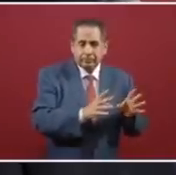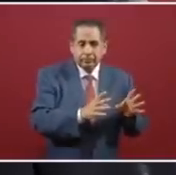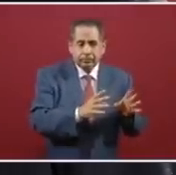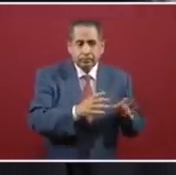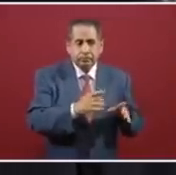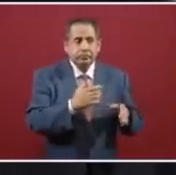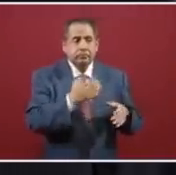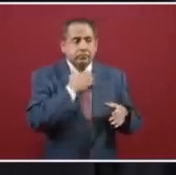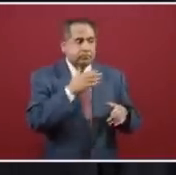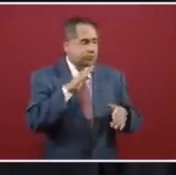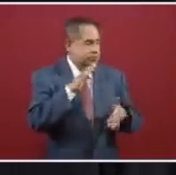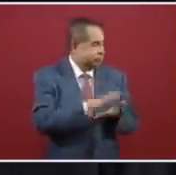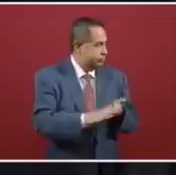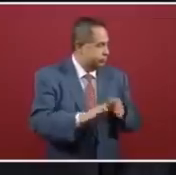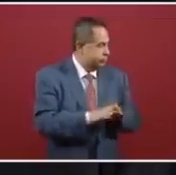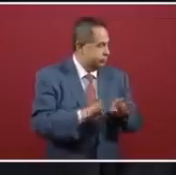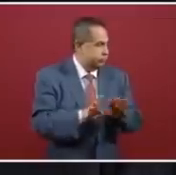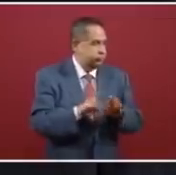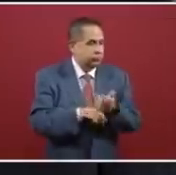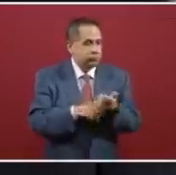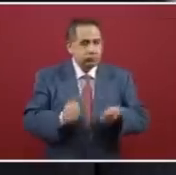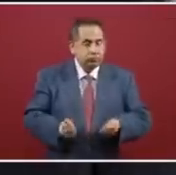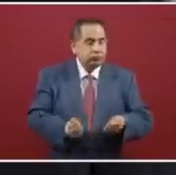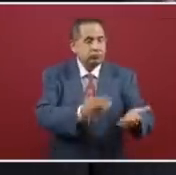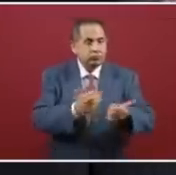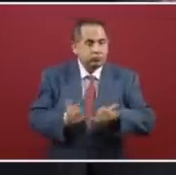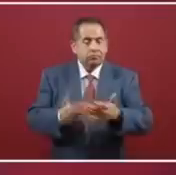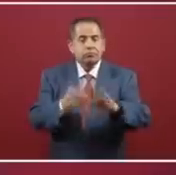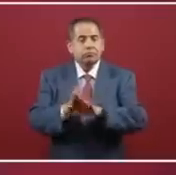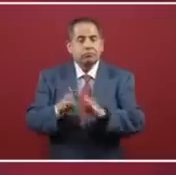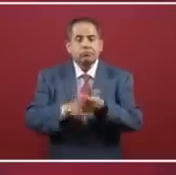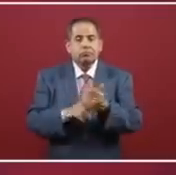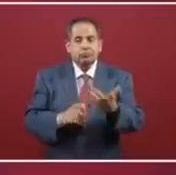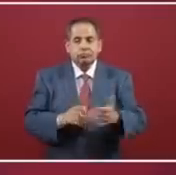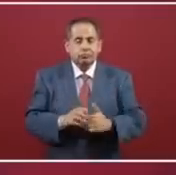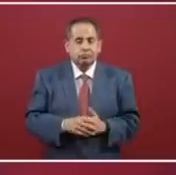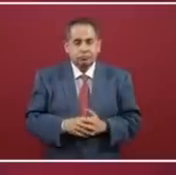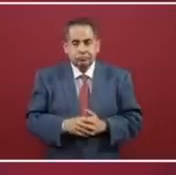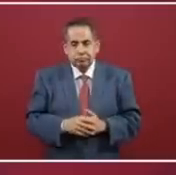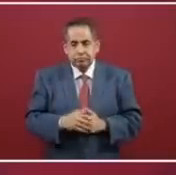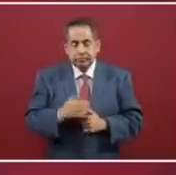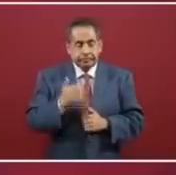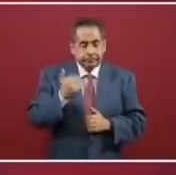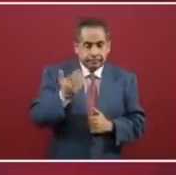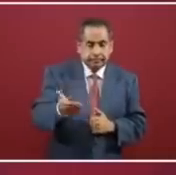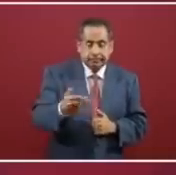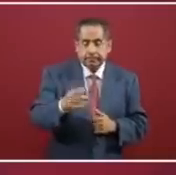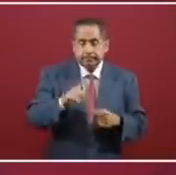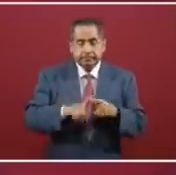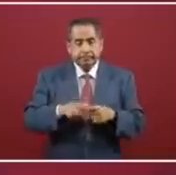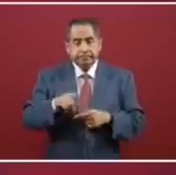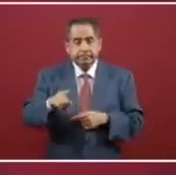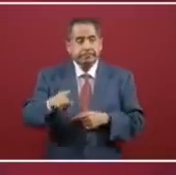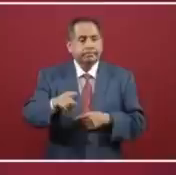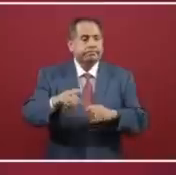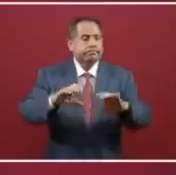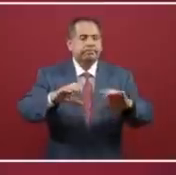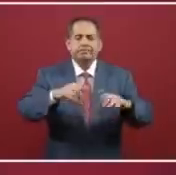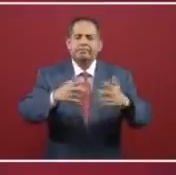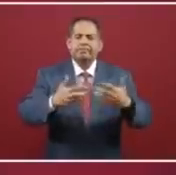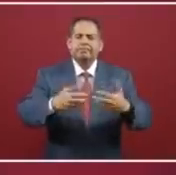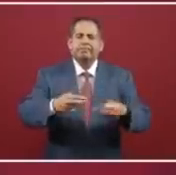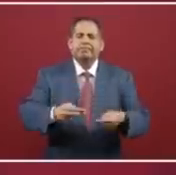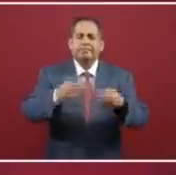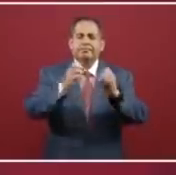desabasto y que le pedimos opciones a la cámara del transporte